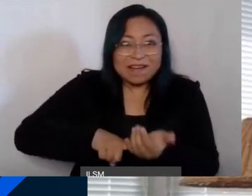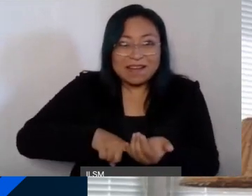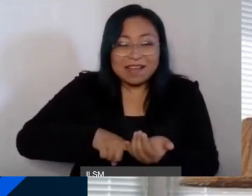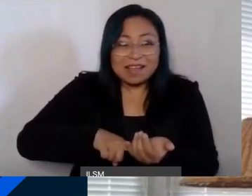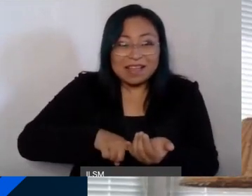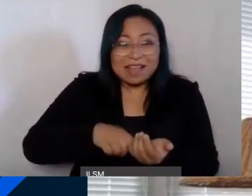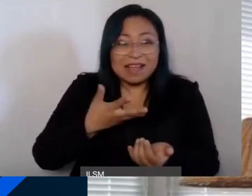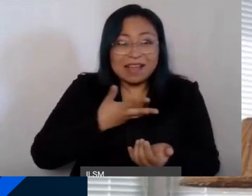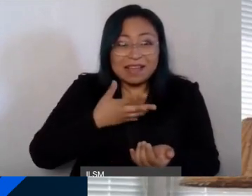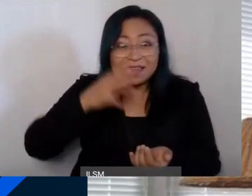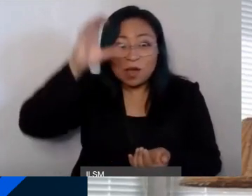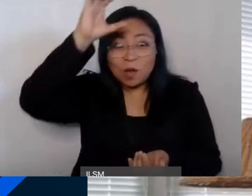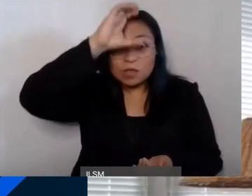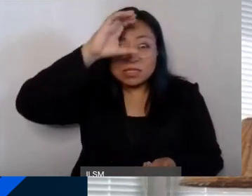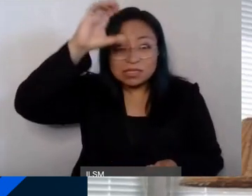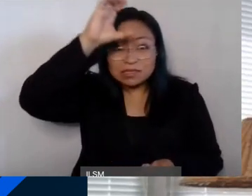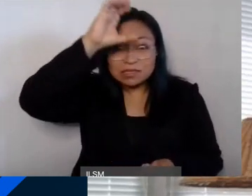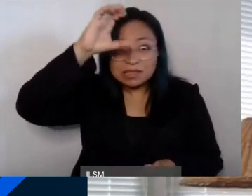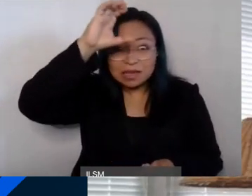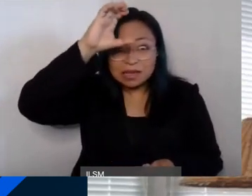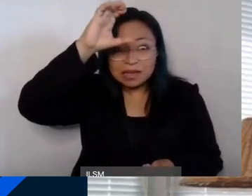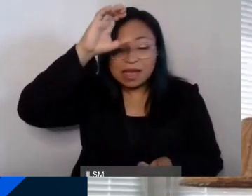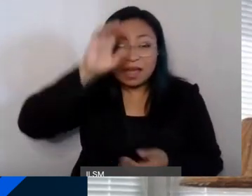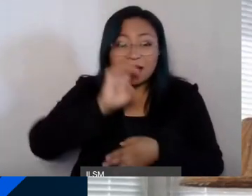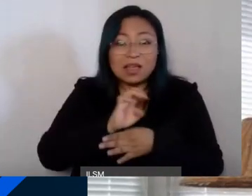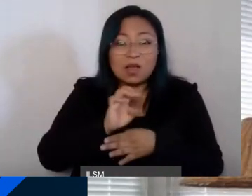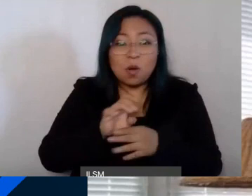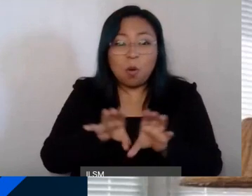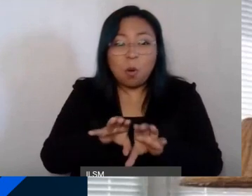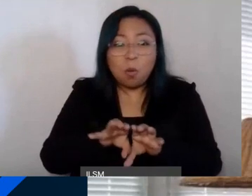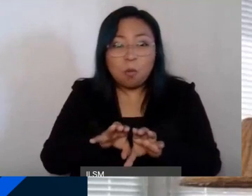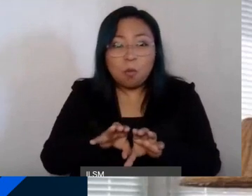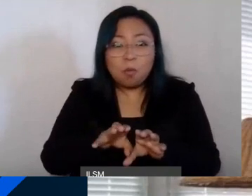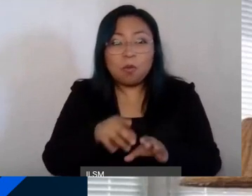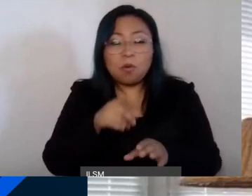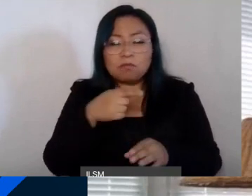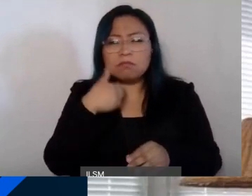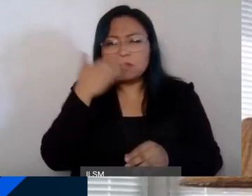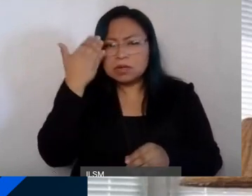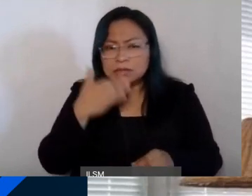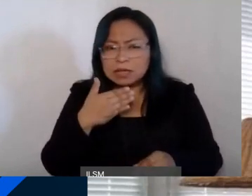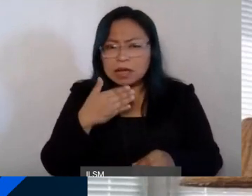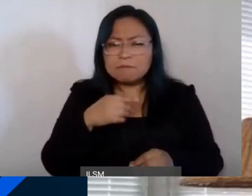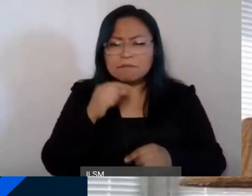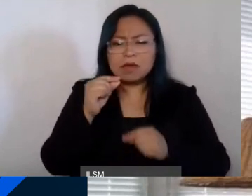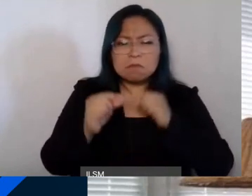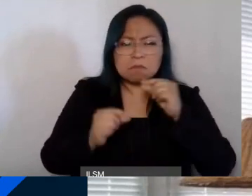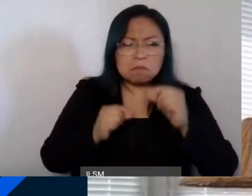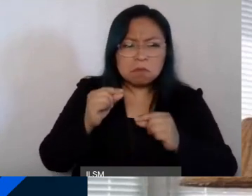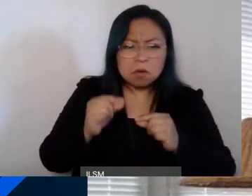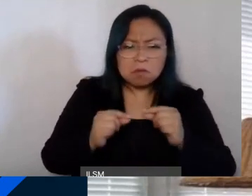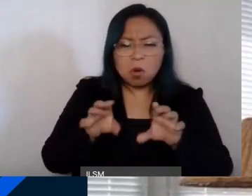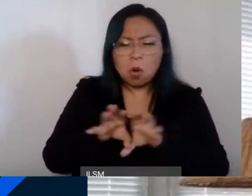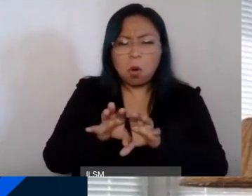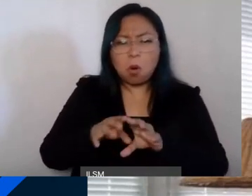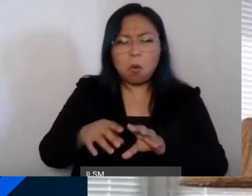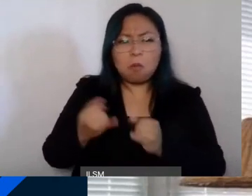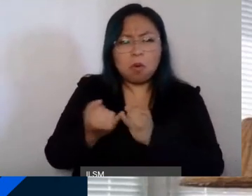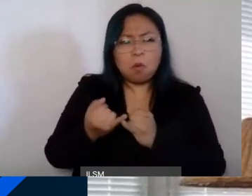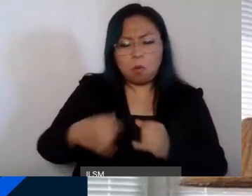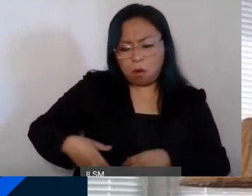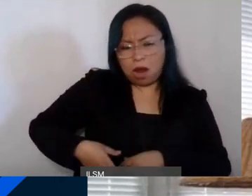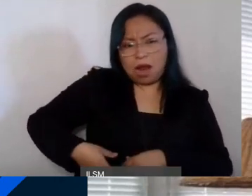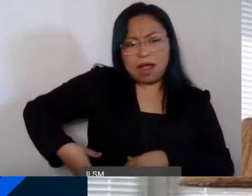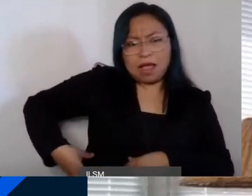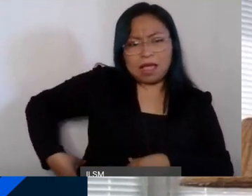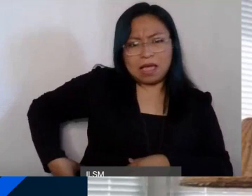todas las células del cuerpo y la del hígado sabes que se tiene que multiplicar el hígado y que tiene que hacer las funciones